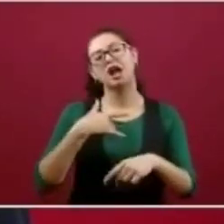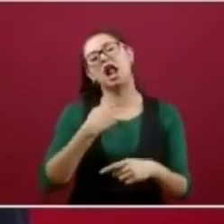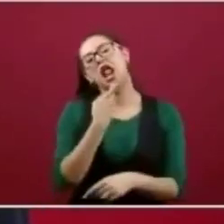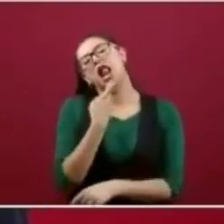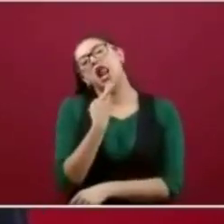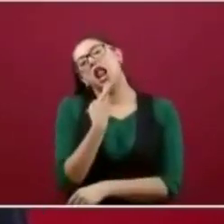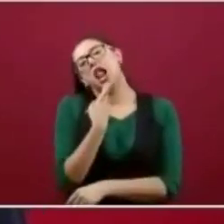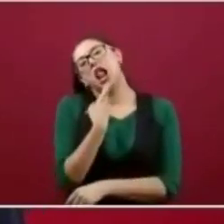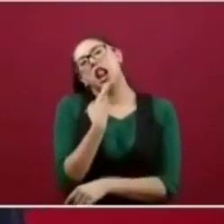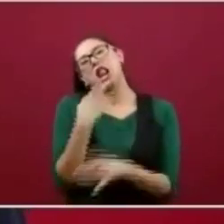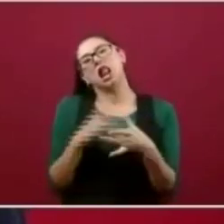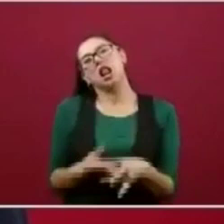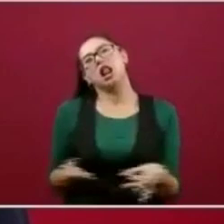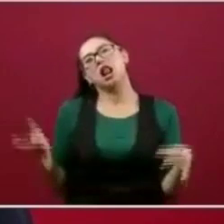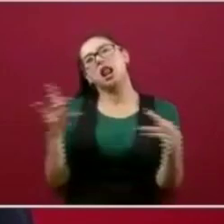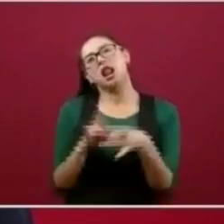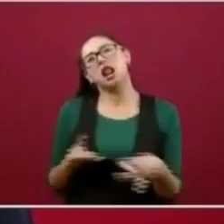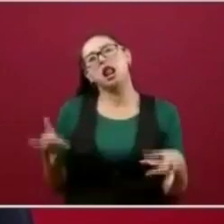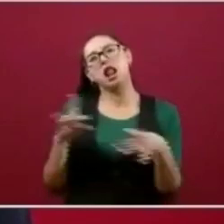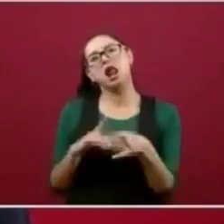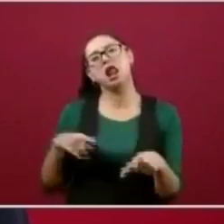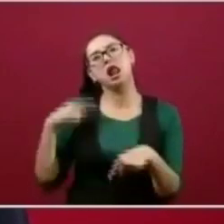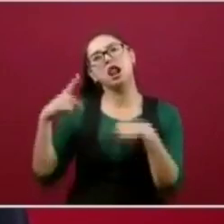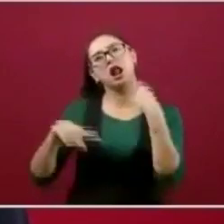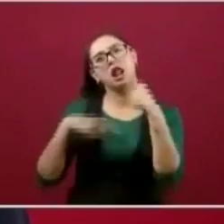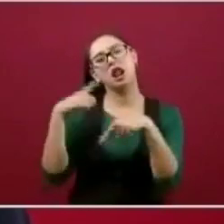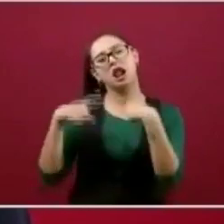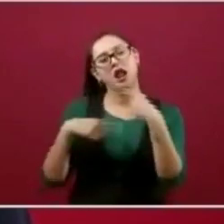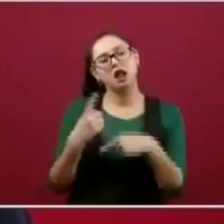discurso, no es retórica,